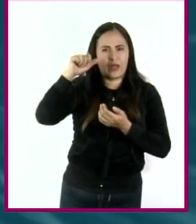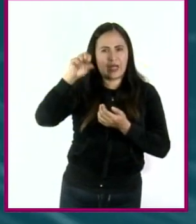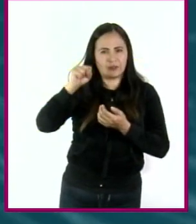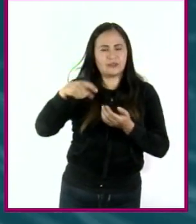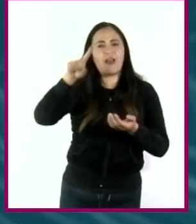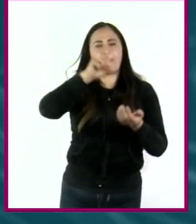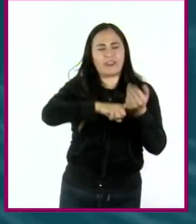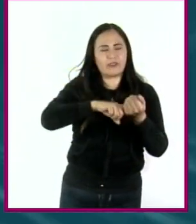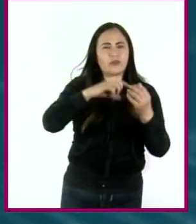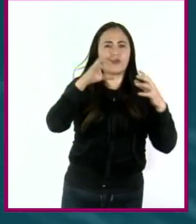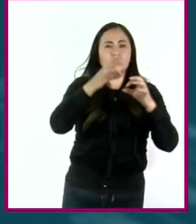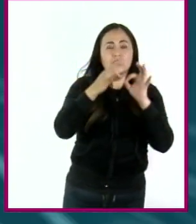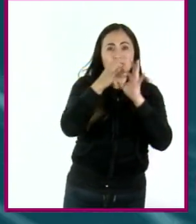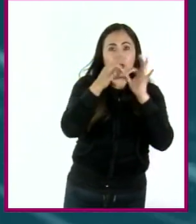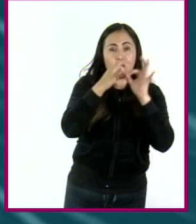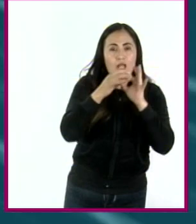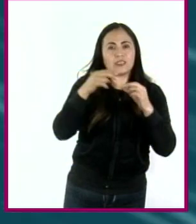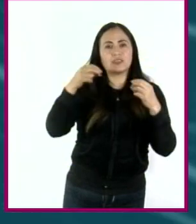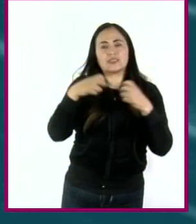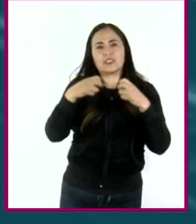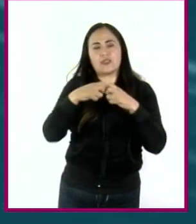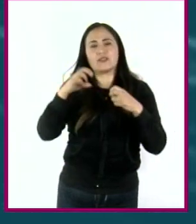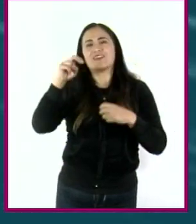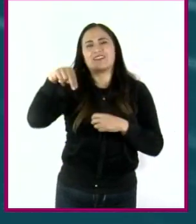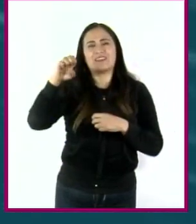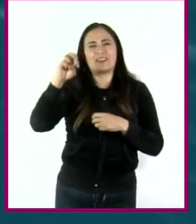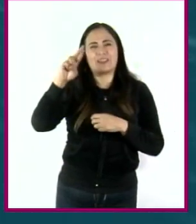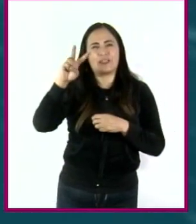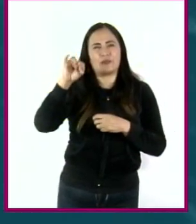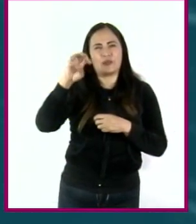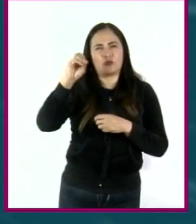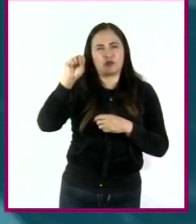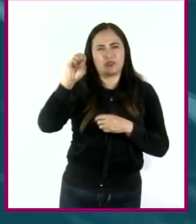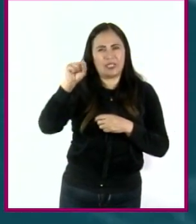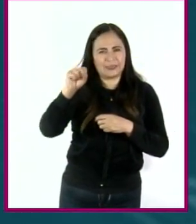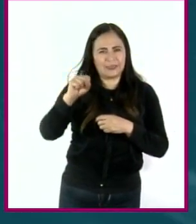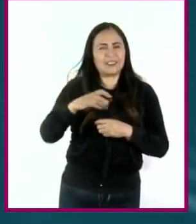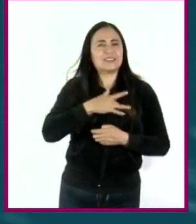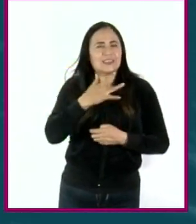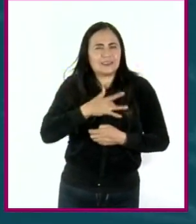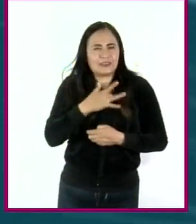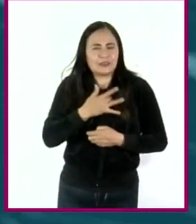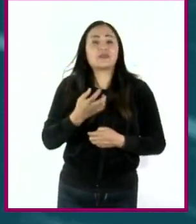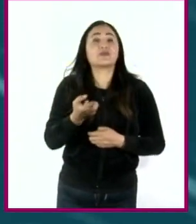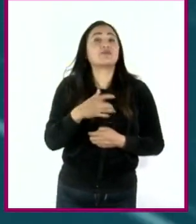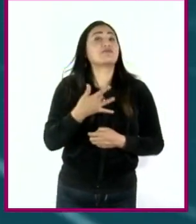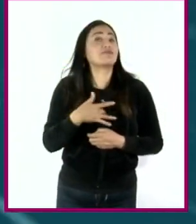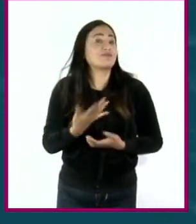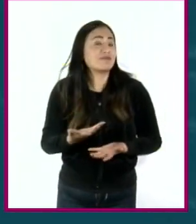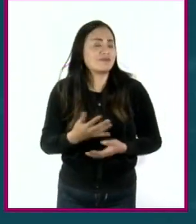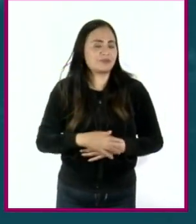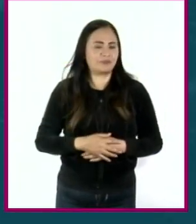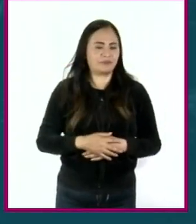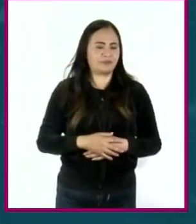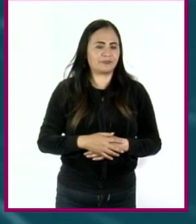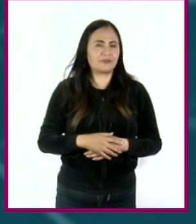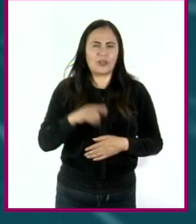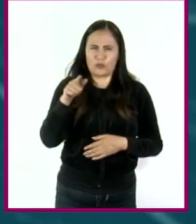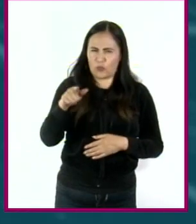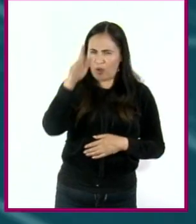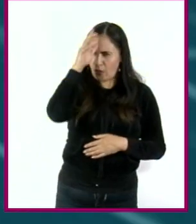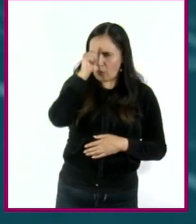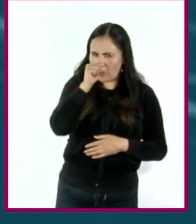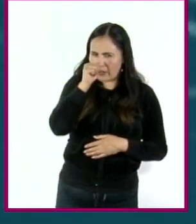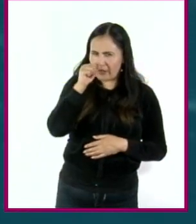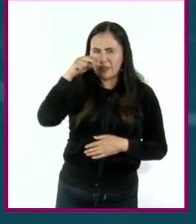células nerviosas sensitivas, como la béisbol. Ya que andas muy, a ver, ¿te acuerdas qué es